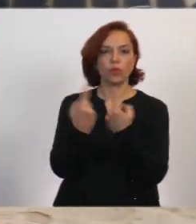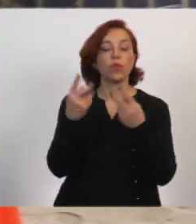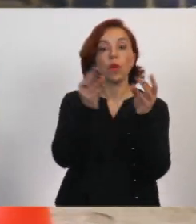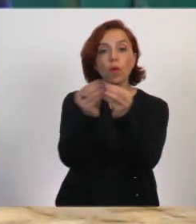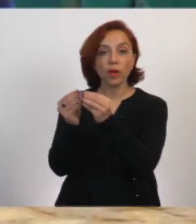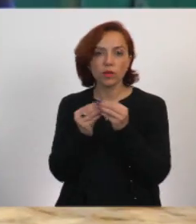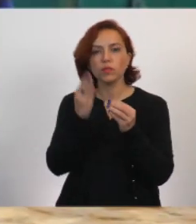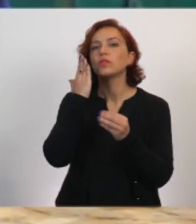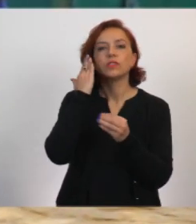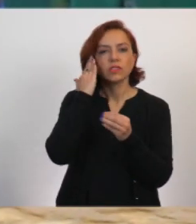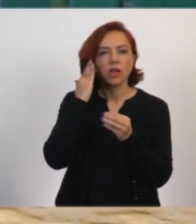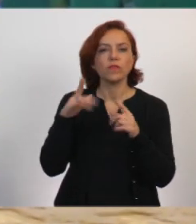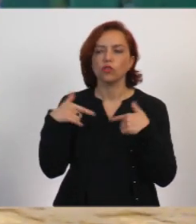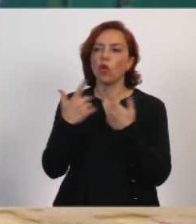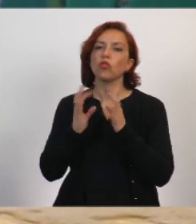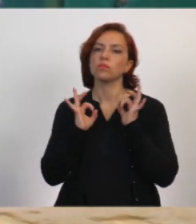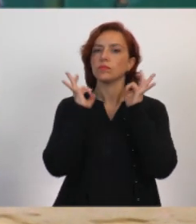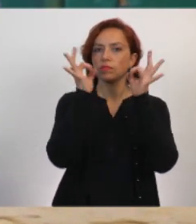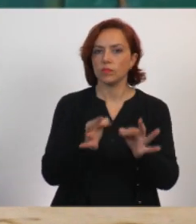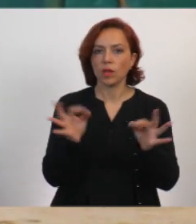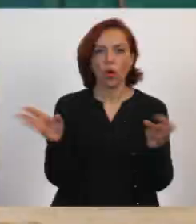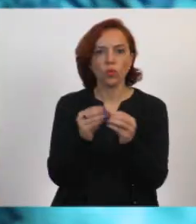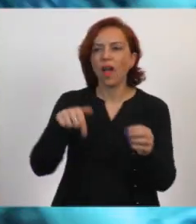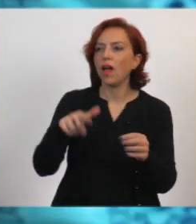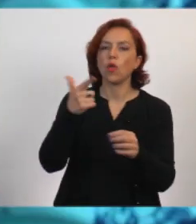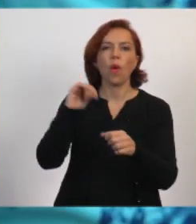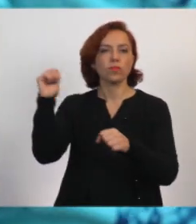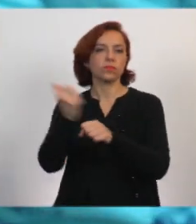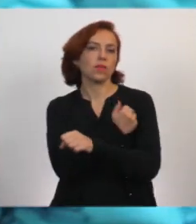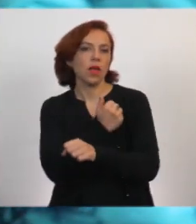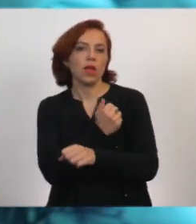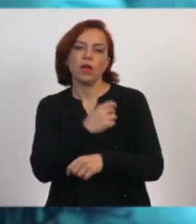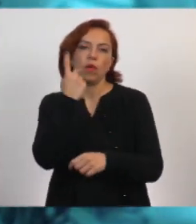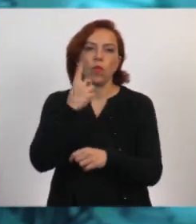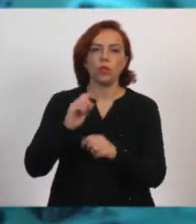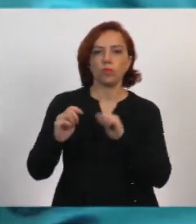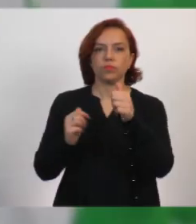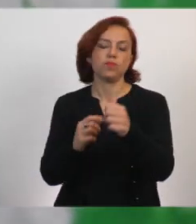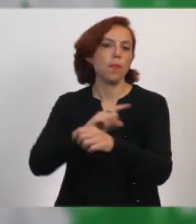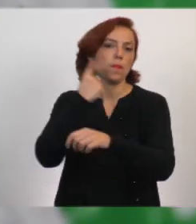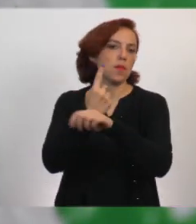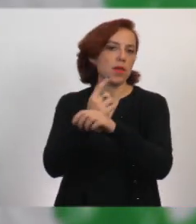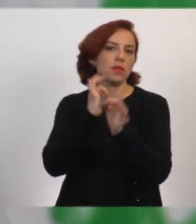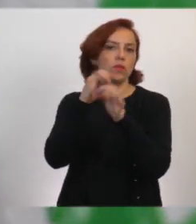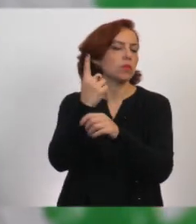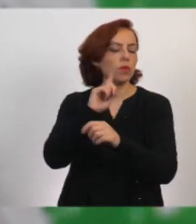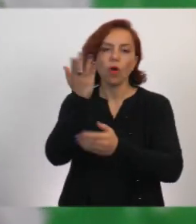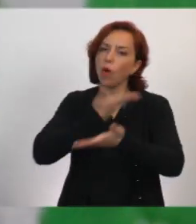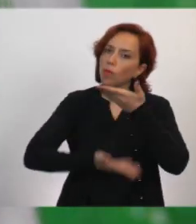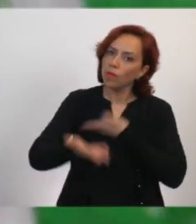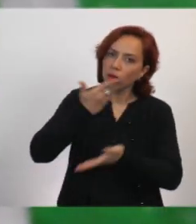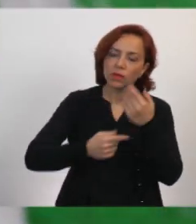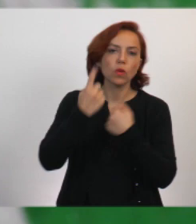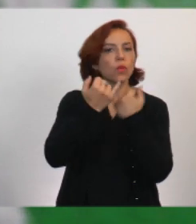eso. Todos los compañeros saben que tenemos que llegar todos juntos, acá no hay ganadores, ganamos todos y es